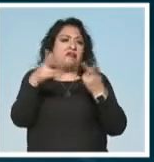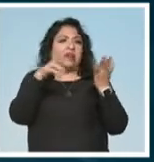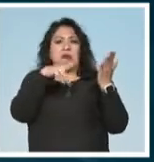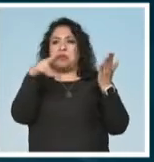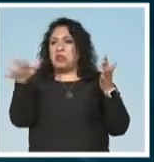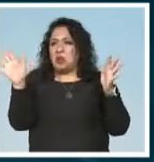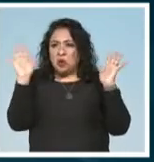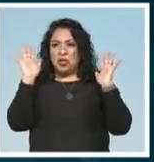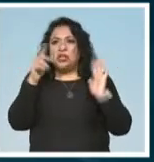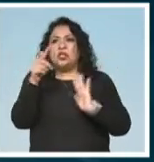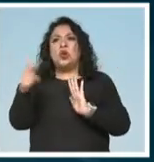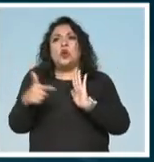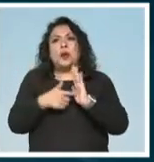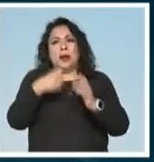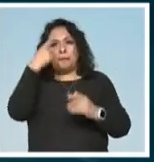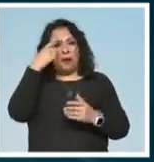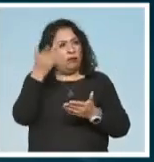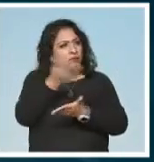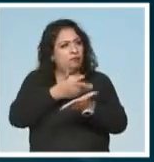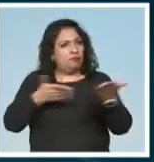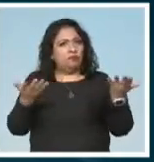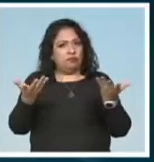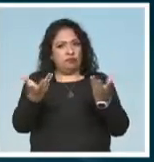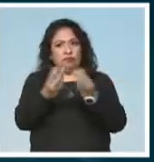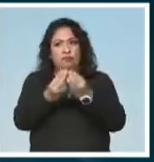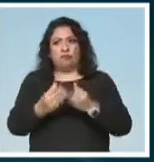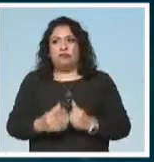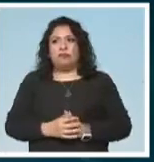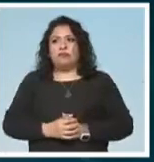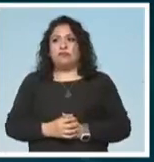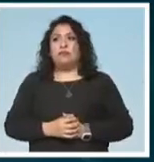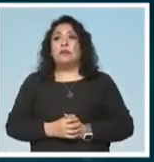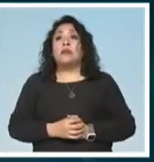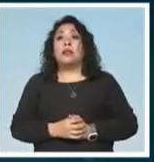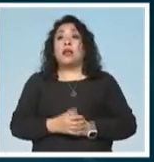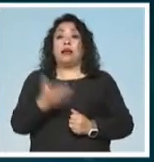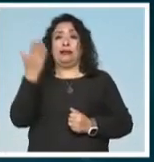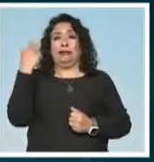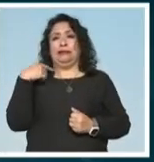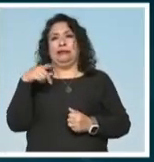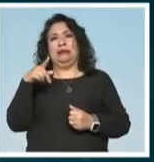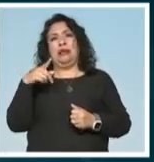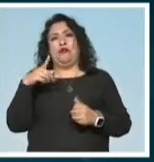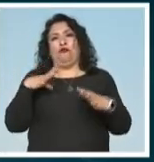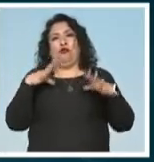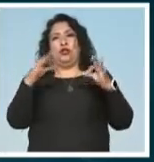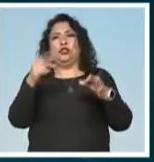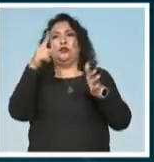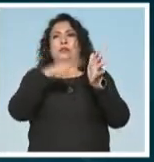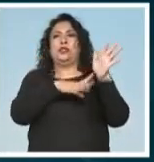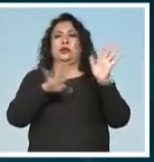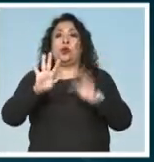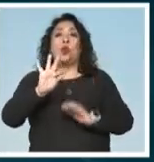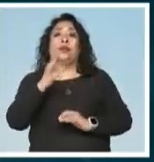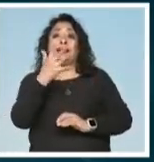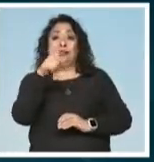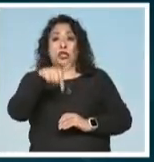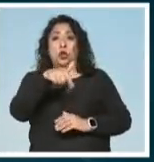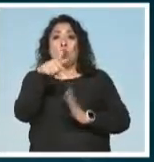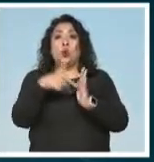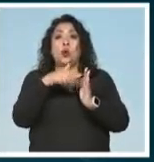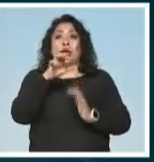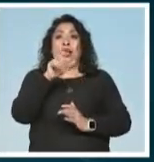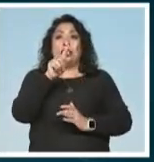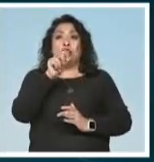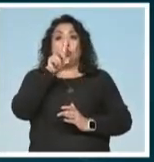pintores, en un espacio para que convivan con nosotros. Desde su creación en 1945, los estudios